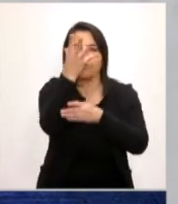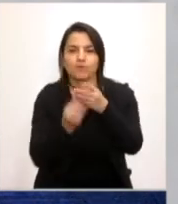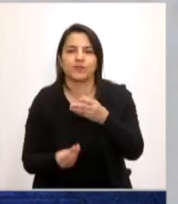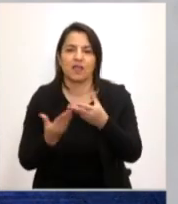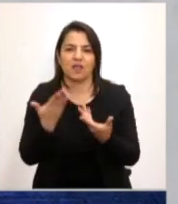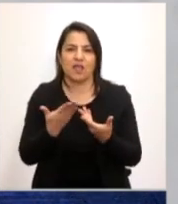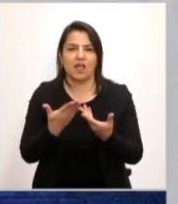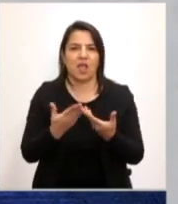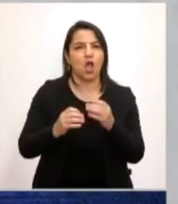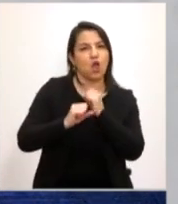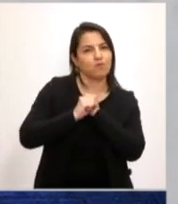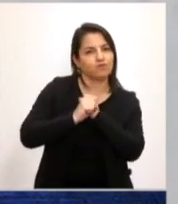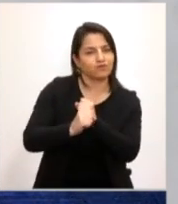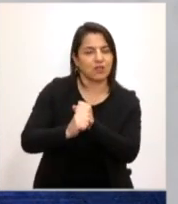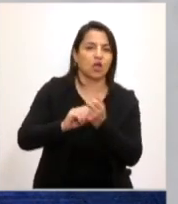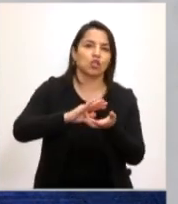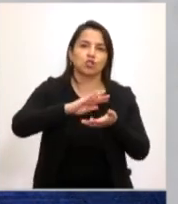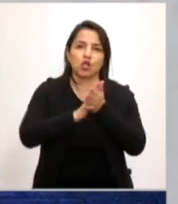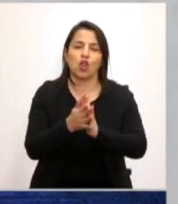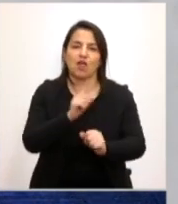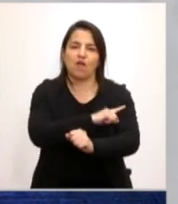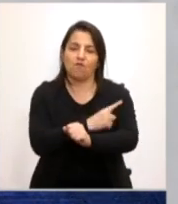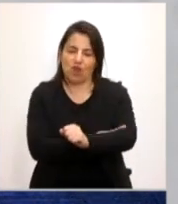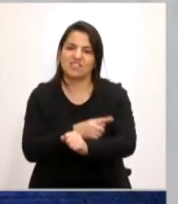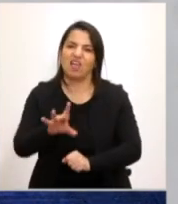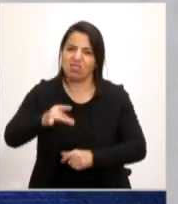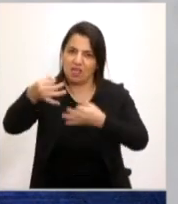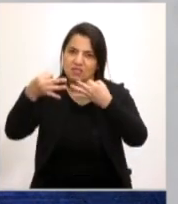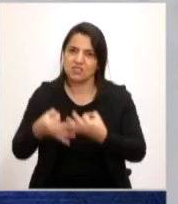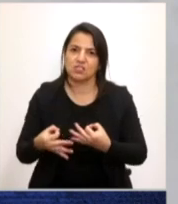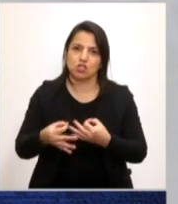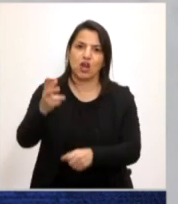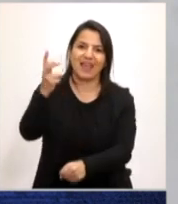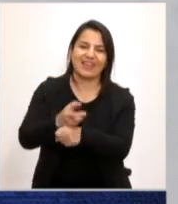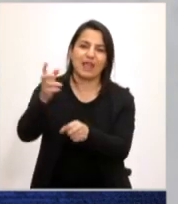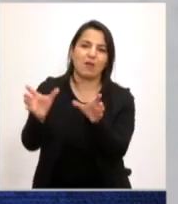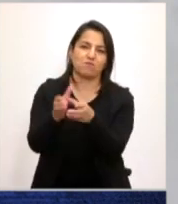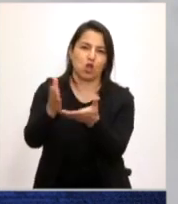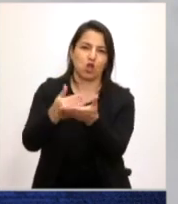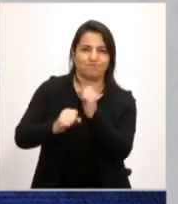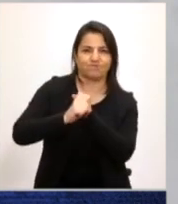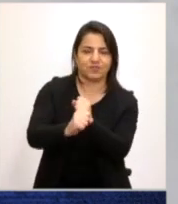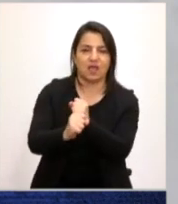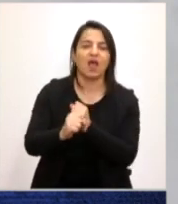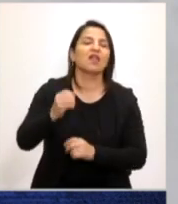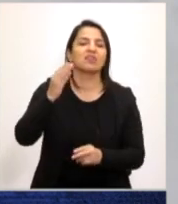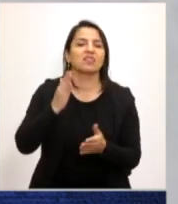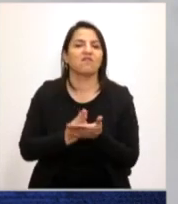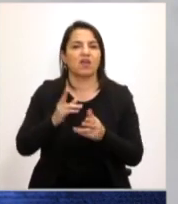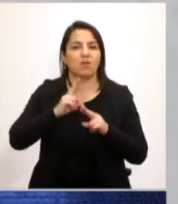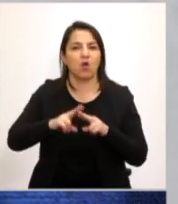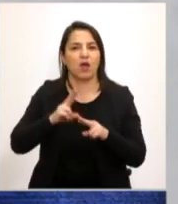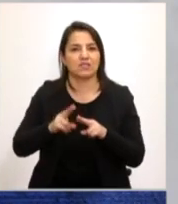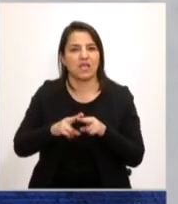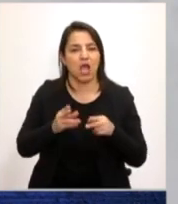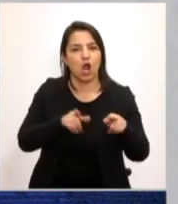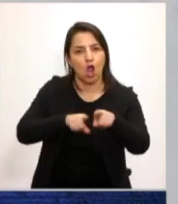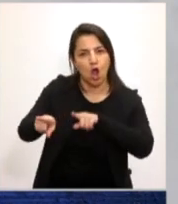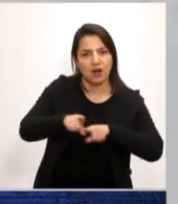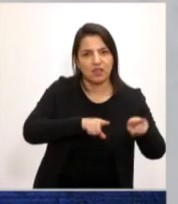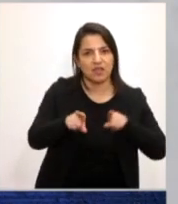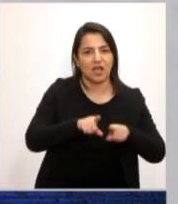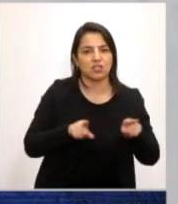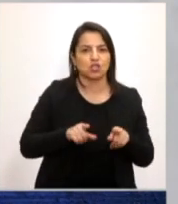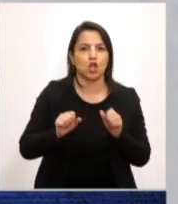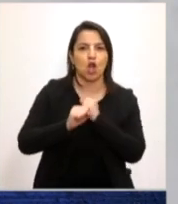toda fuerza y decisión al crimen organizado. Debemos actuar en coordinación contra quienes lucran con la vida de las